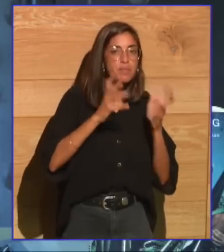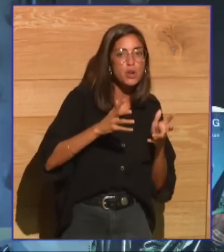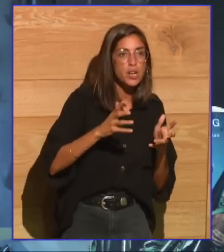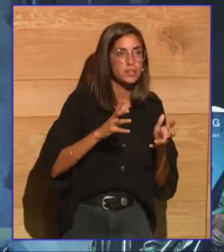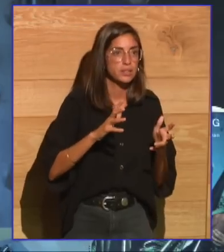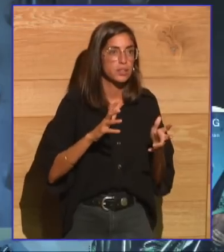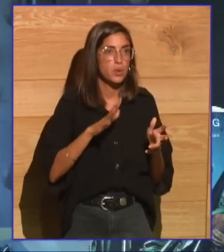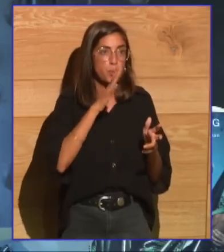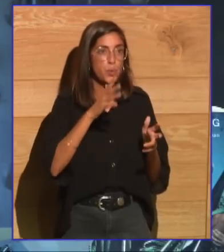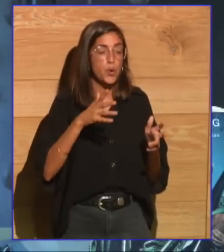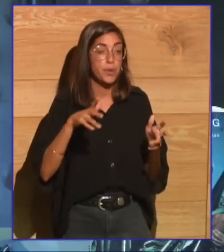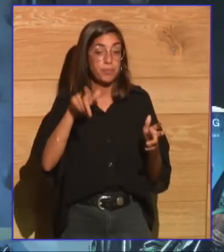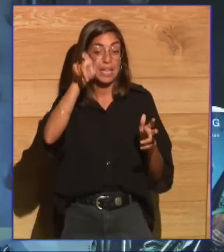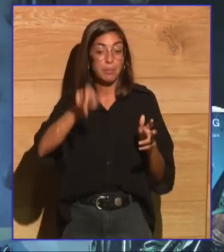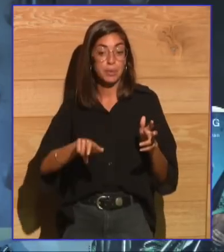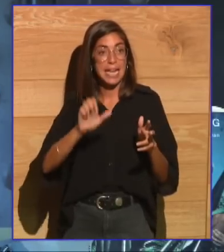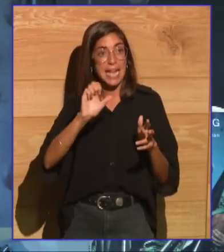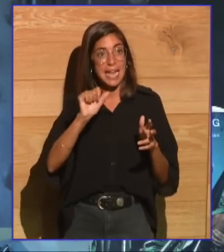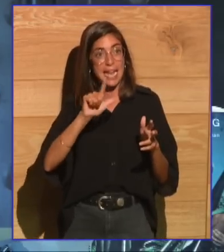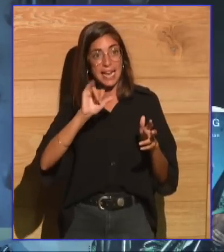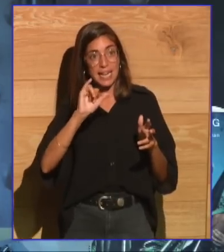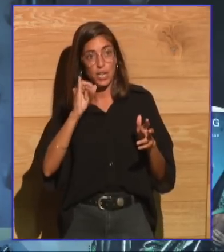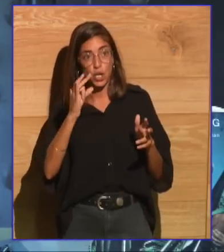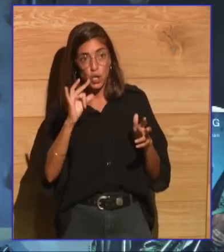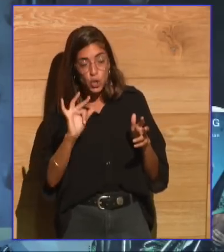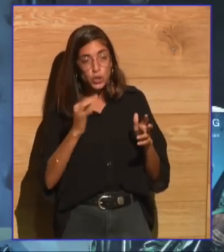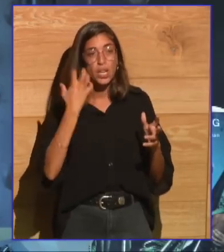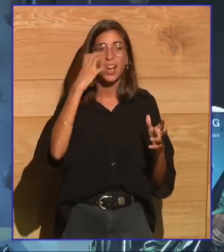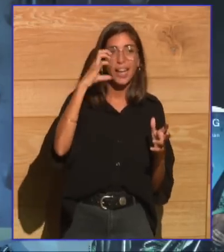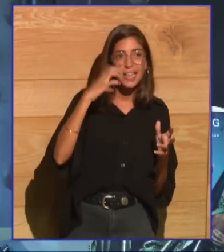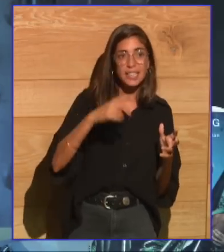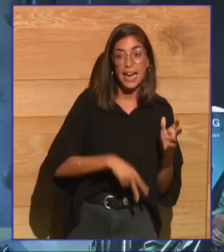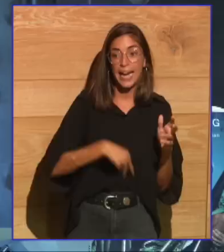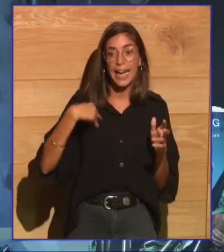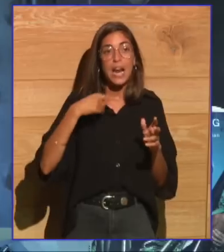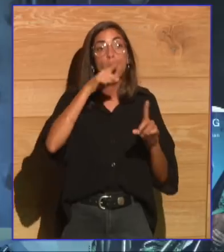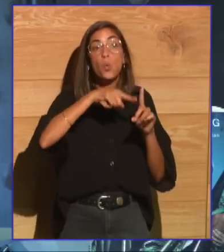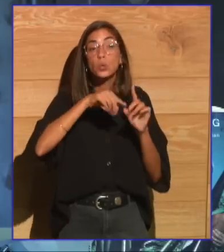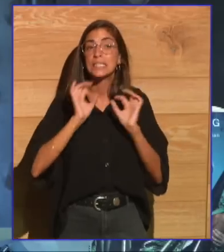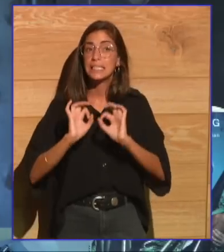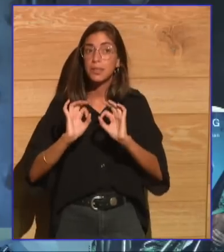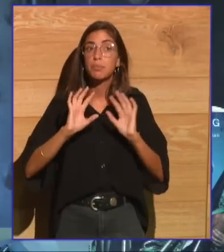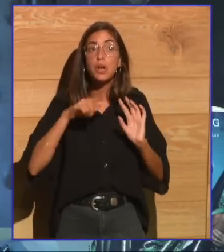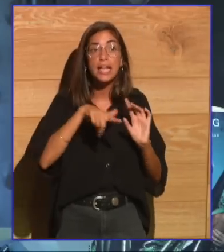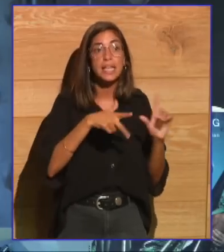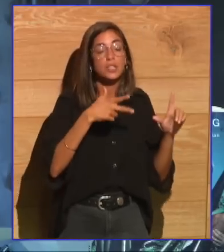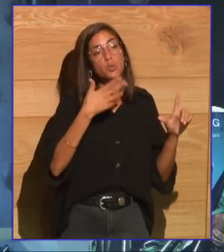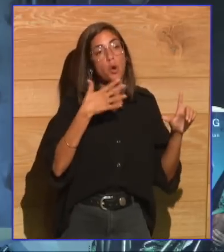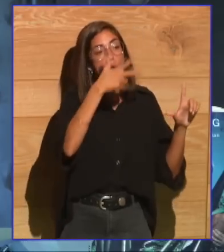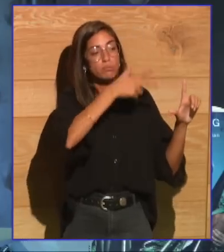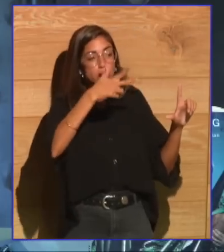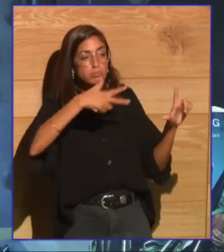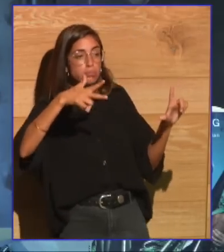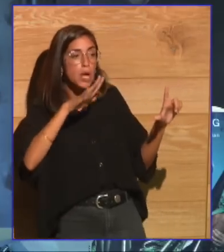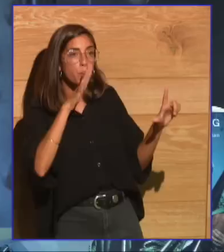gritando generalmente usarías una de ellas y aquí han decidido montar seguidas varias tomas el niño se